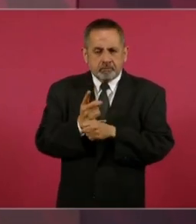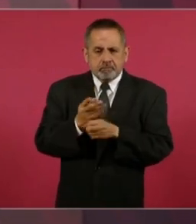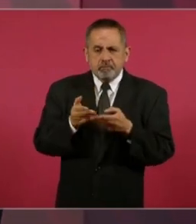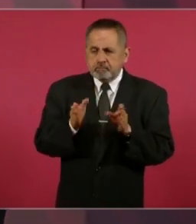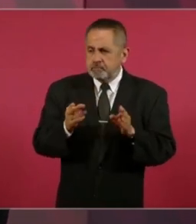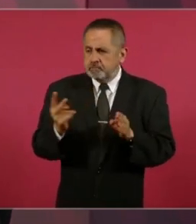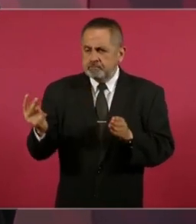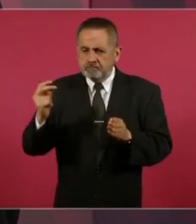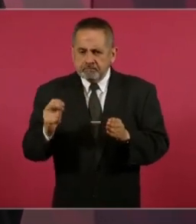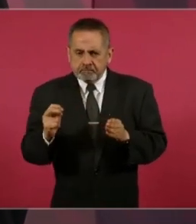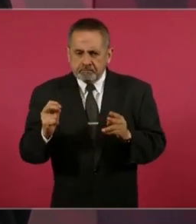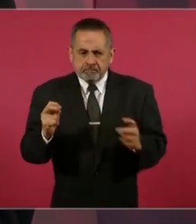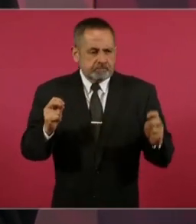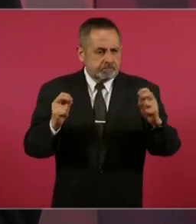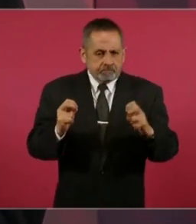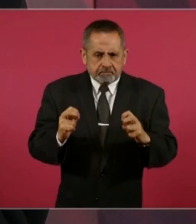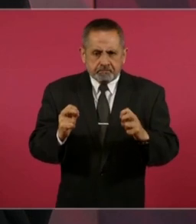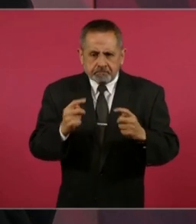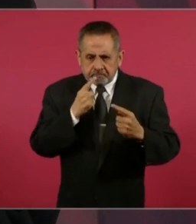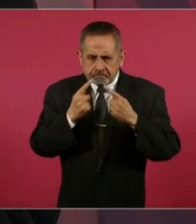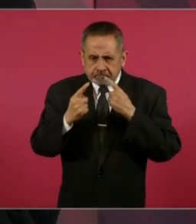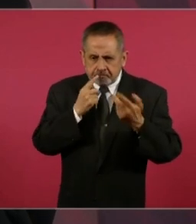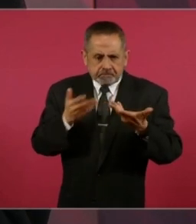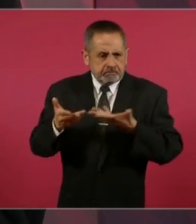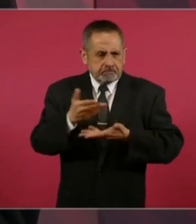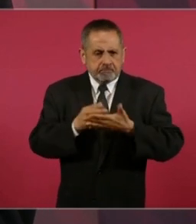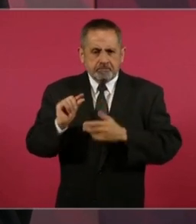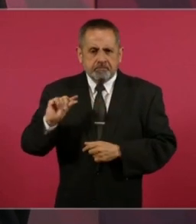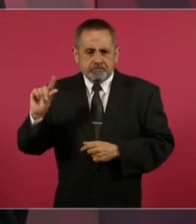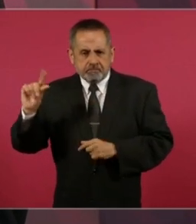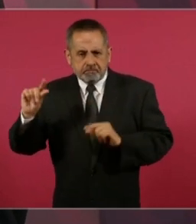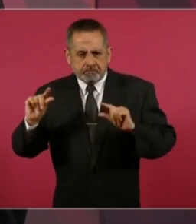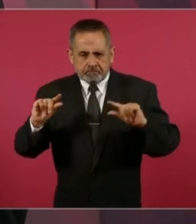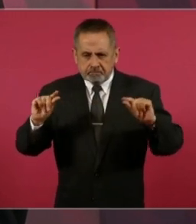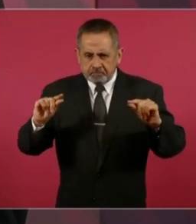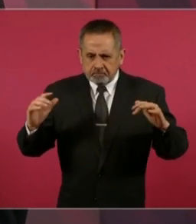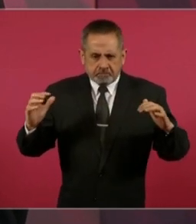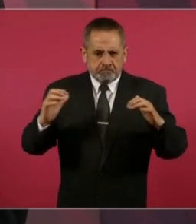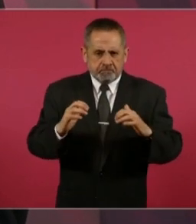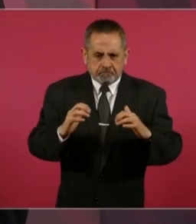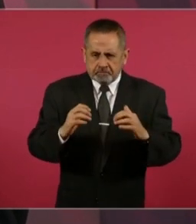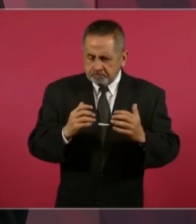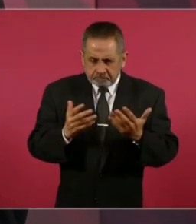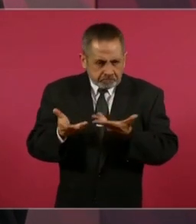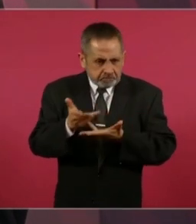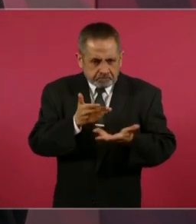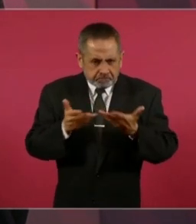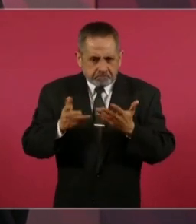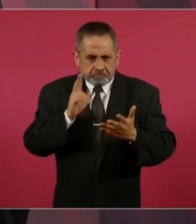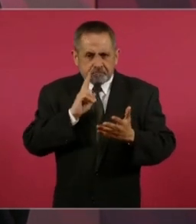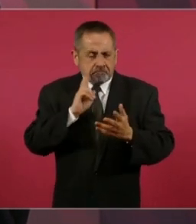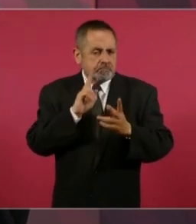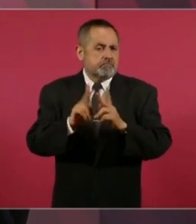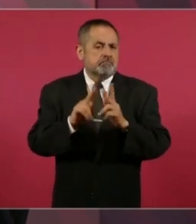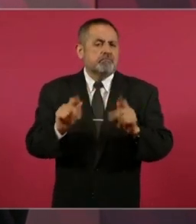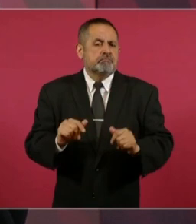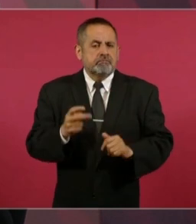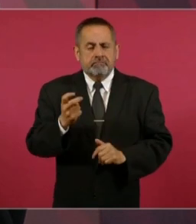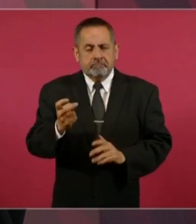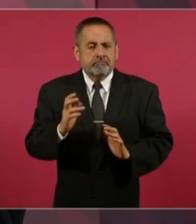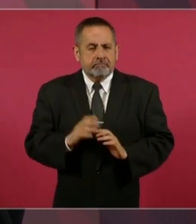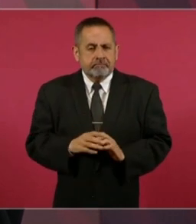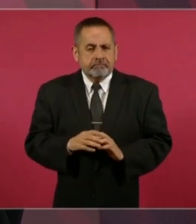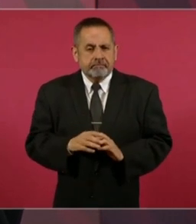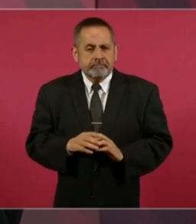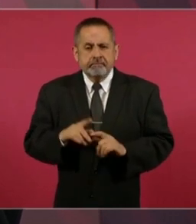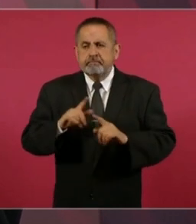abra espacio a los diplomáticos Y que